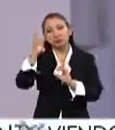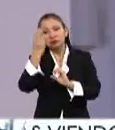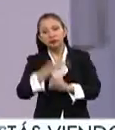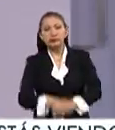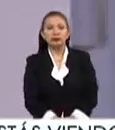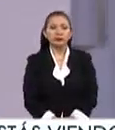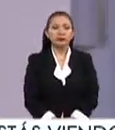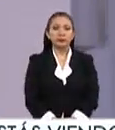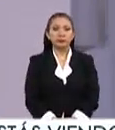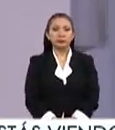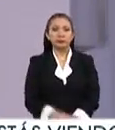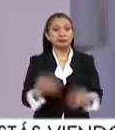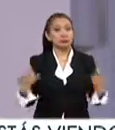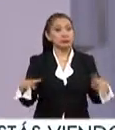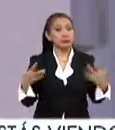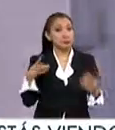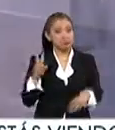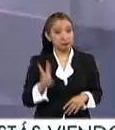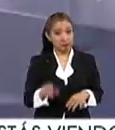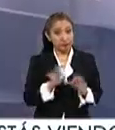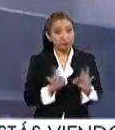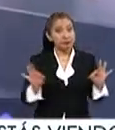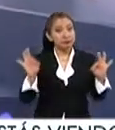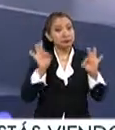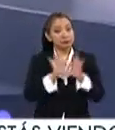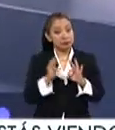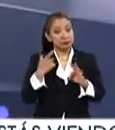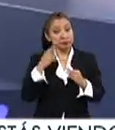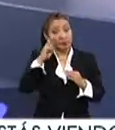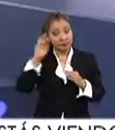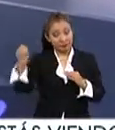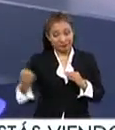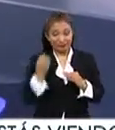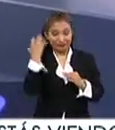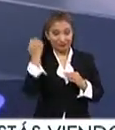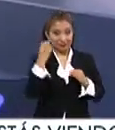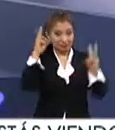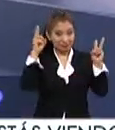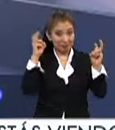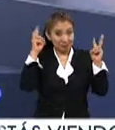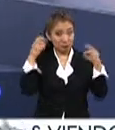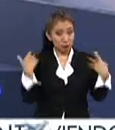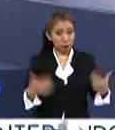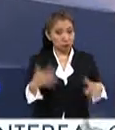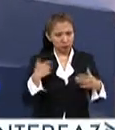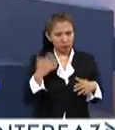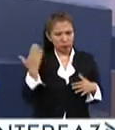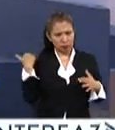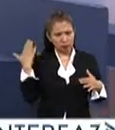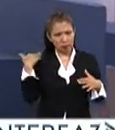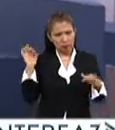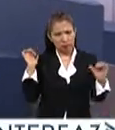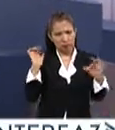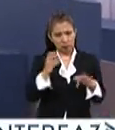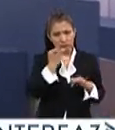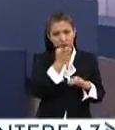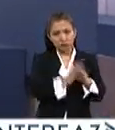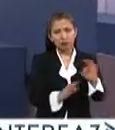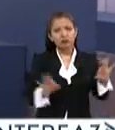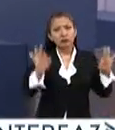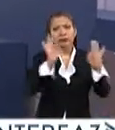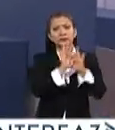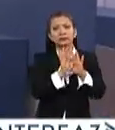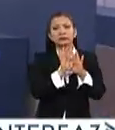universidad. No, pues sin duda alguna importantes. También nos hablas de un seminario que tuvieron presente. Digo, esto es importante